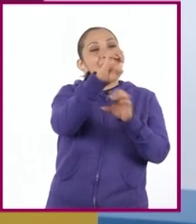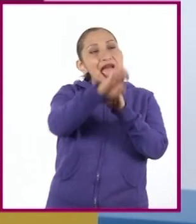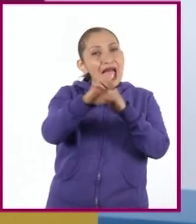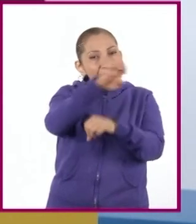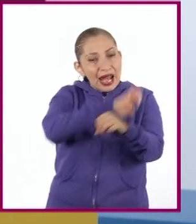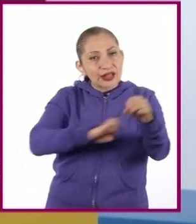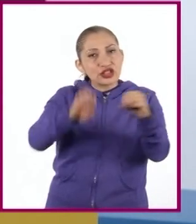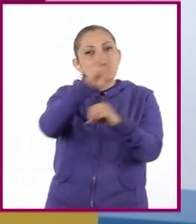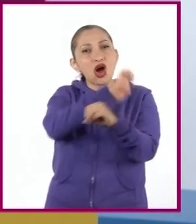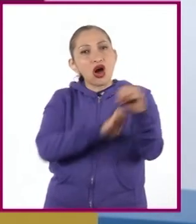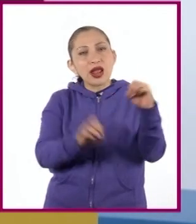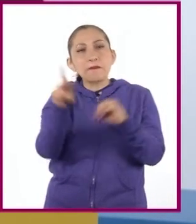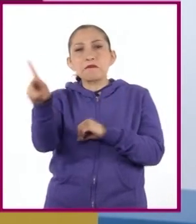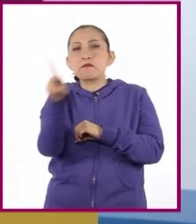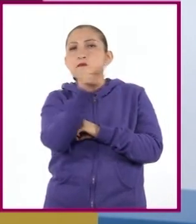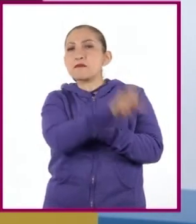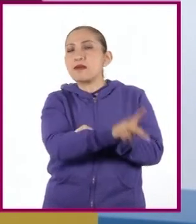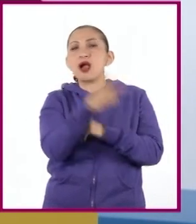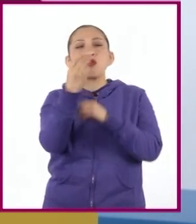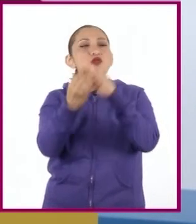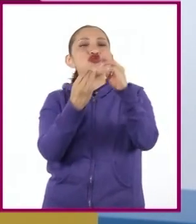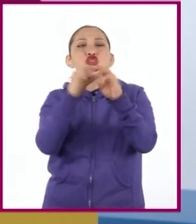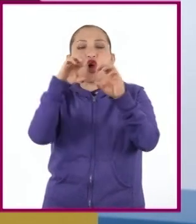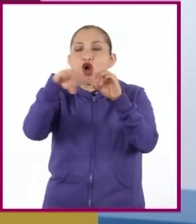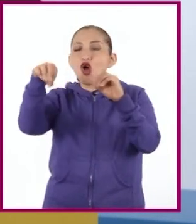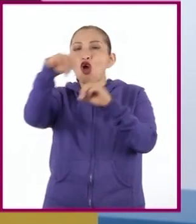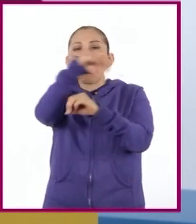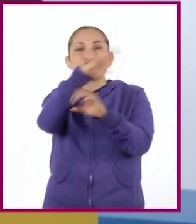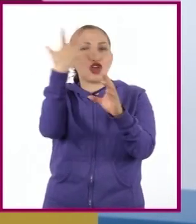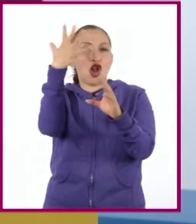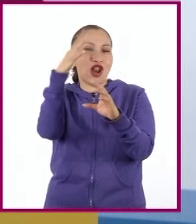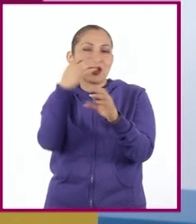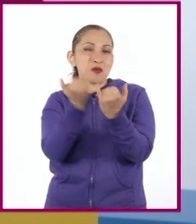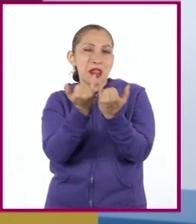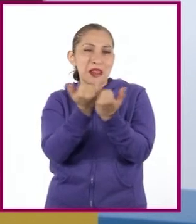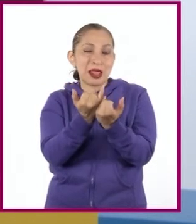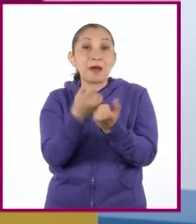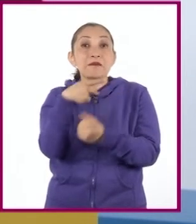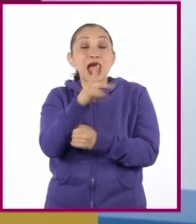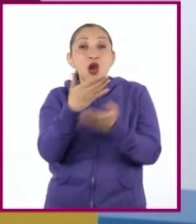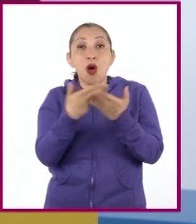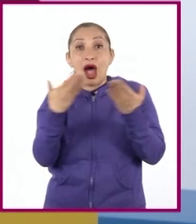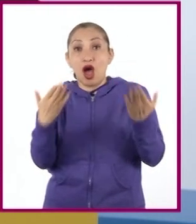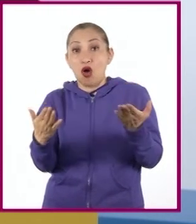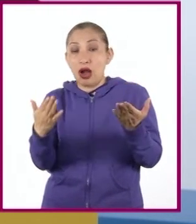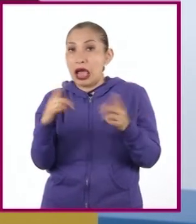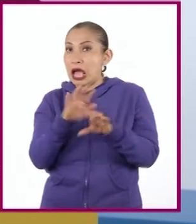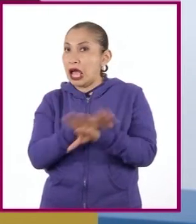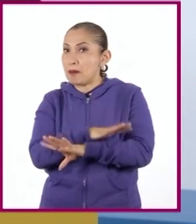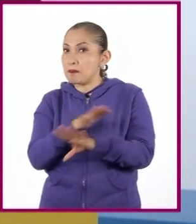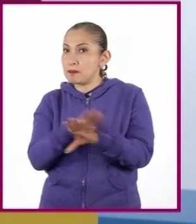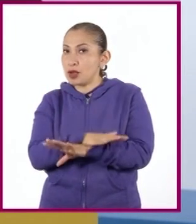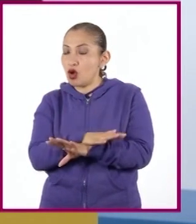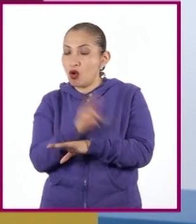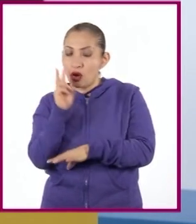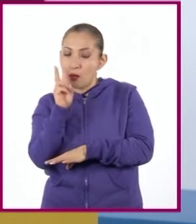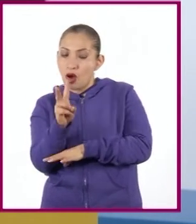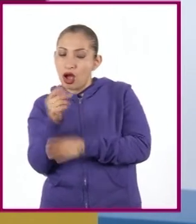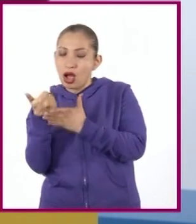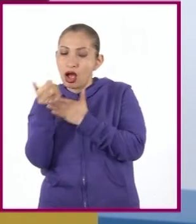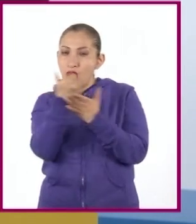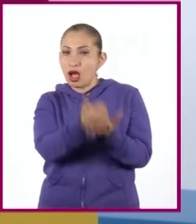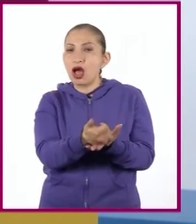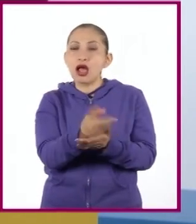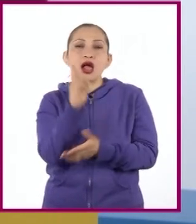electrones se movían muy parecido a los planetas alrededor del Sol, pero ahora lo interpretamos ayudándonos